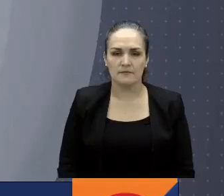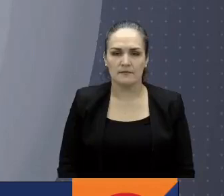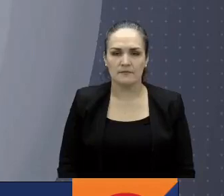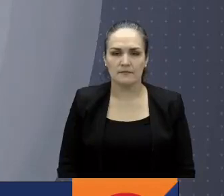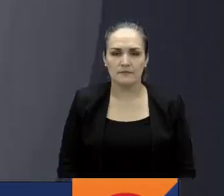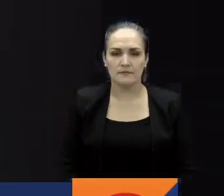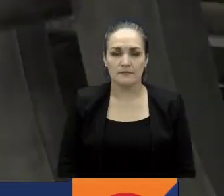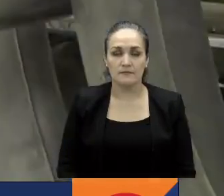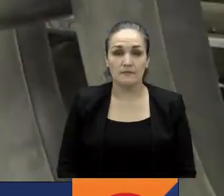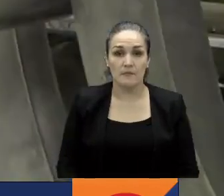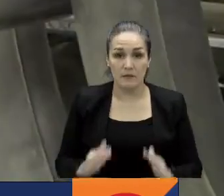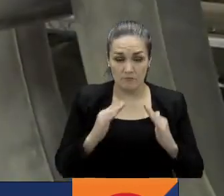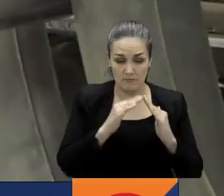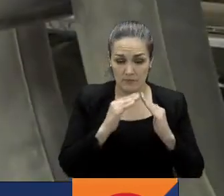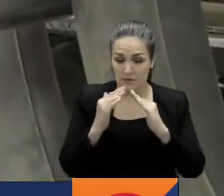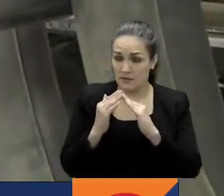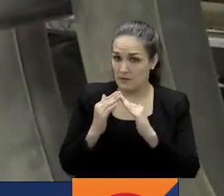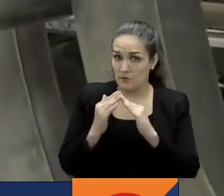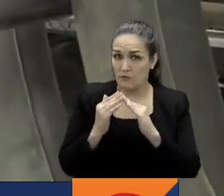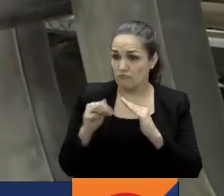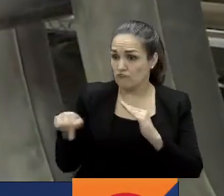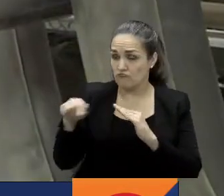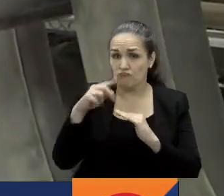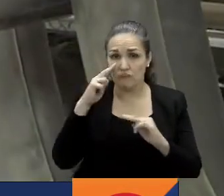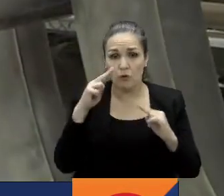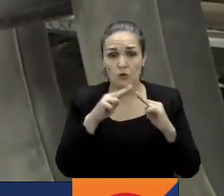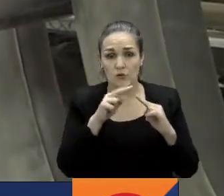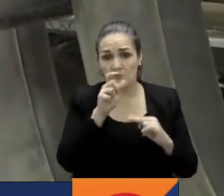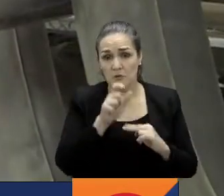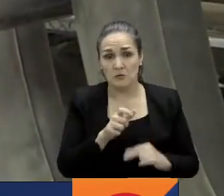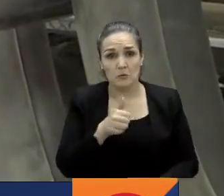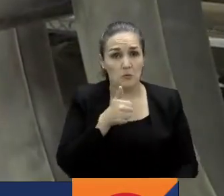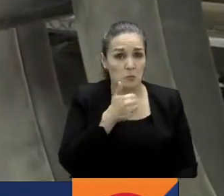Un buen vecino, buen amigo.